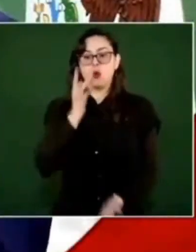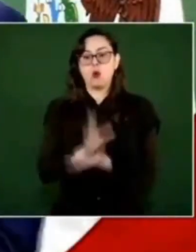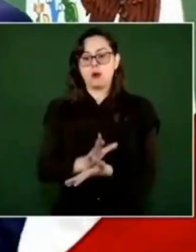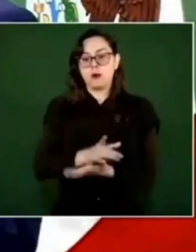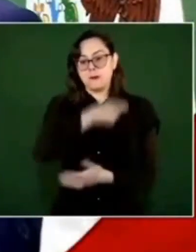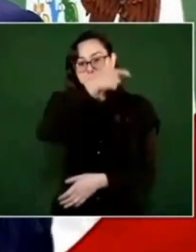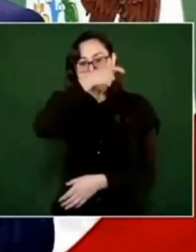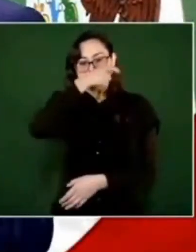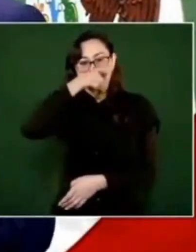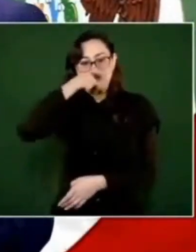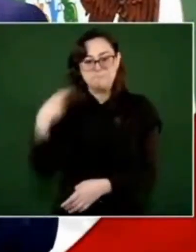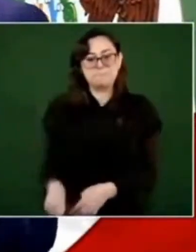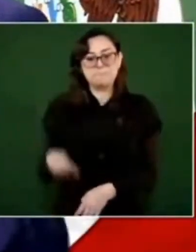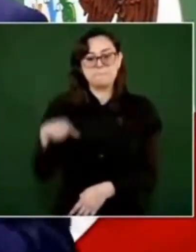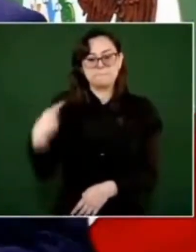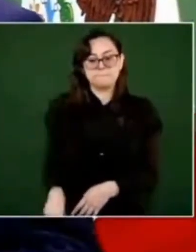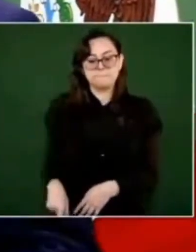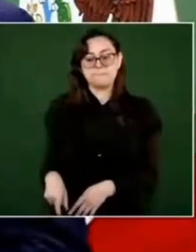Bueno,